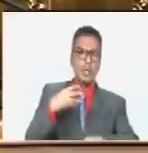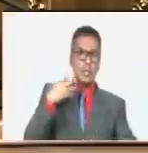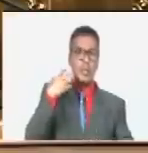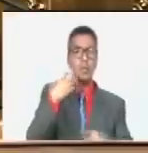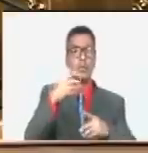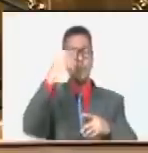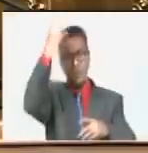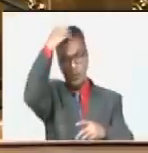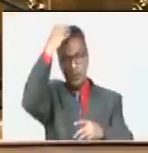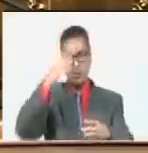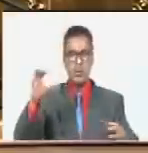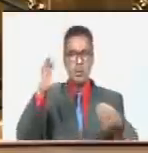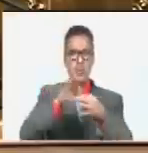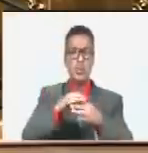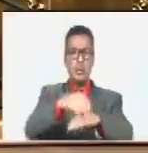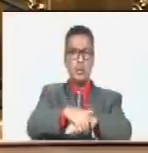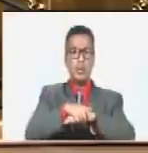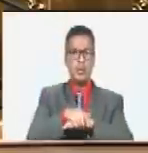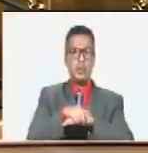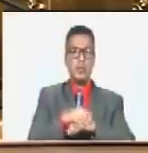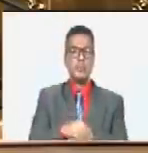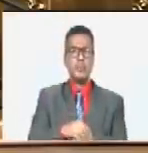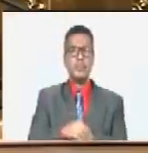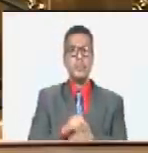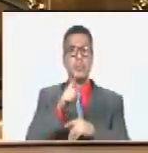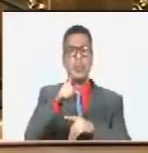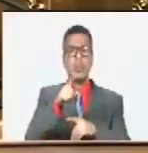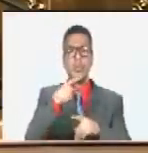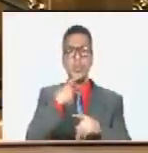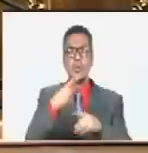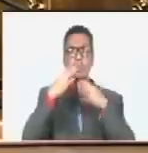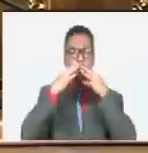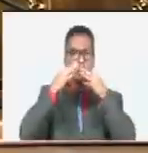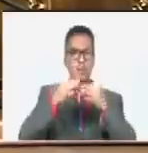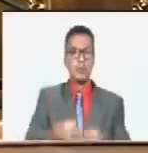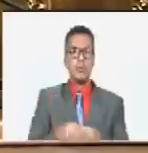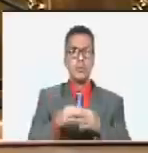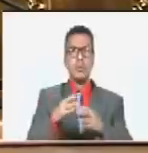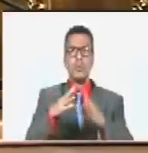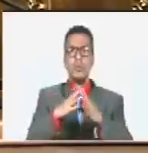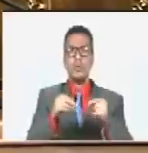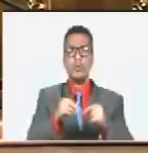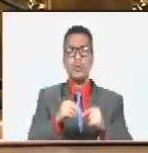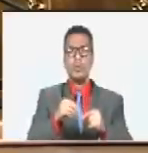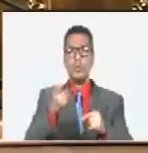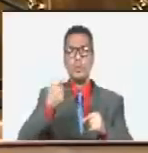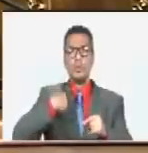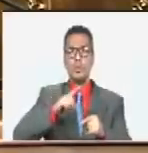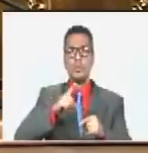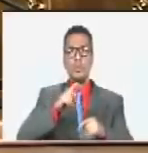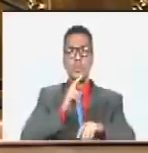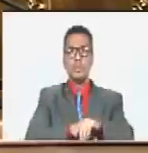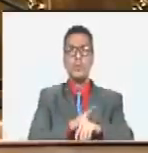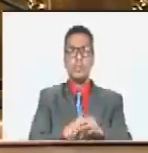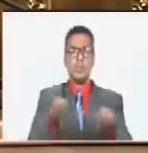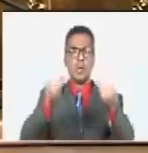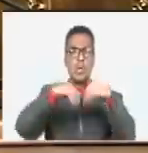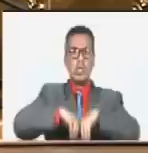Unido de Gran Bretaña y dejar en evidencia la existencia y vigencia del Acuerdo de Ginebra